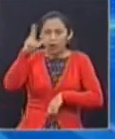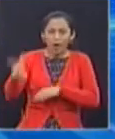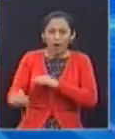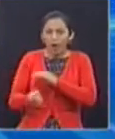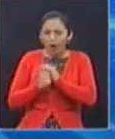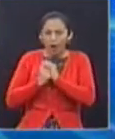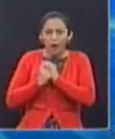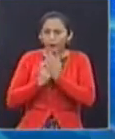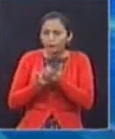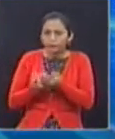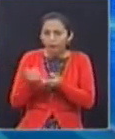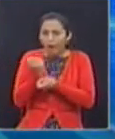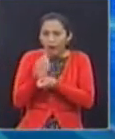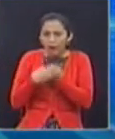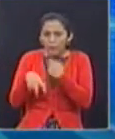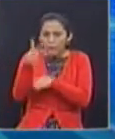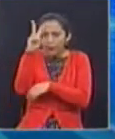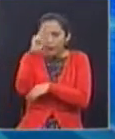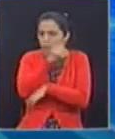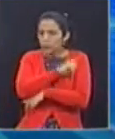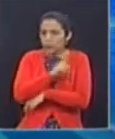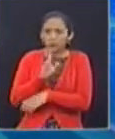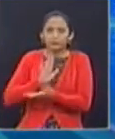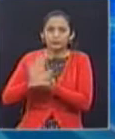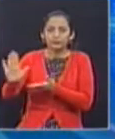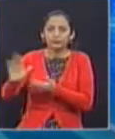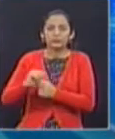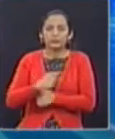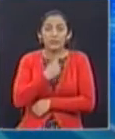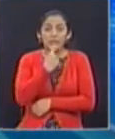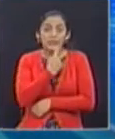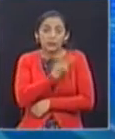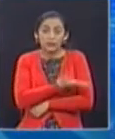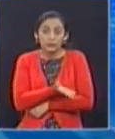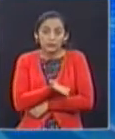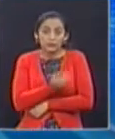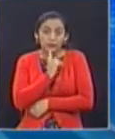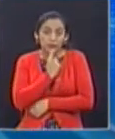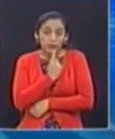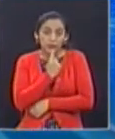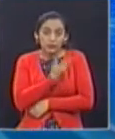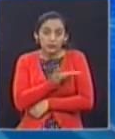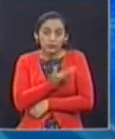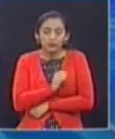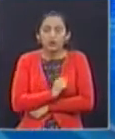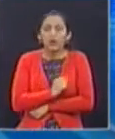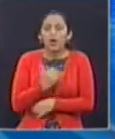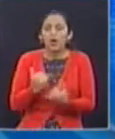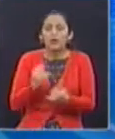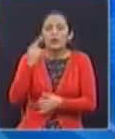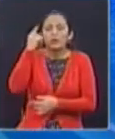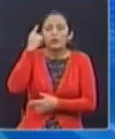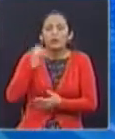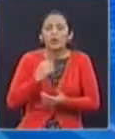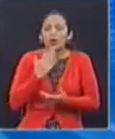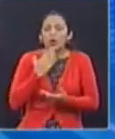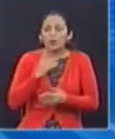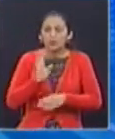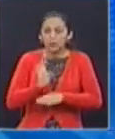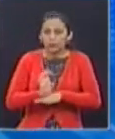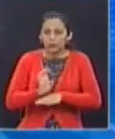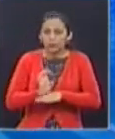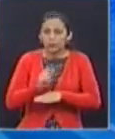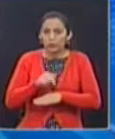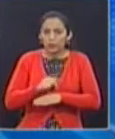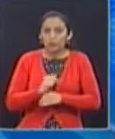hay que ser muy claro y muy contundente. Yo me pregunto, ¿cómo puede ser posible que el Ecuador se alíe o se una